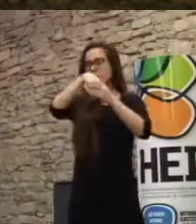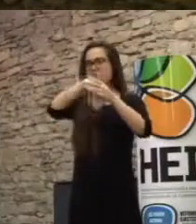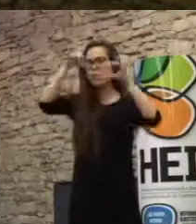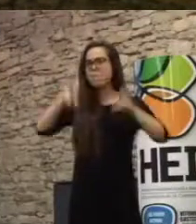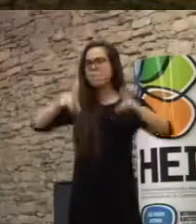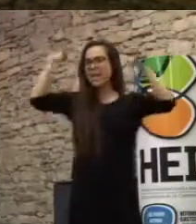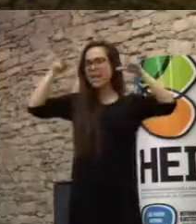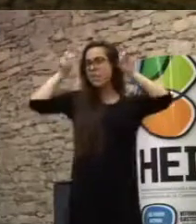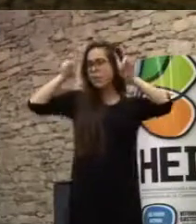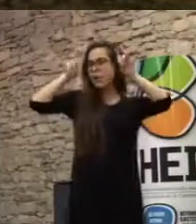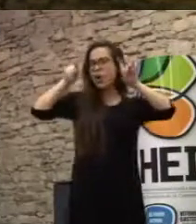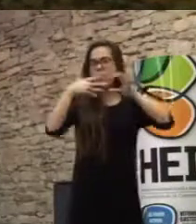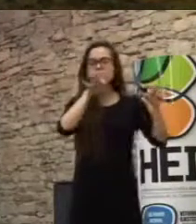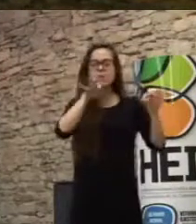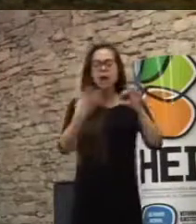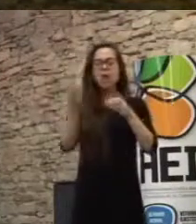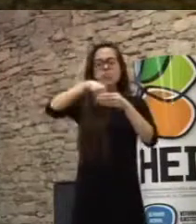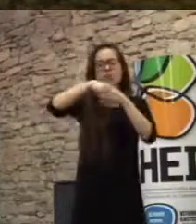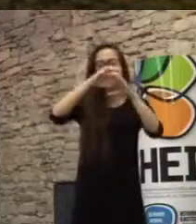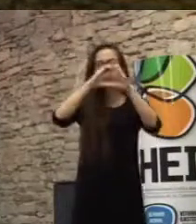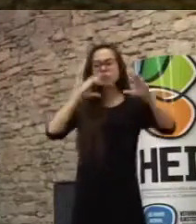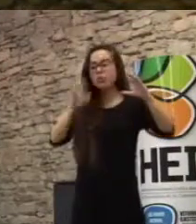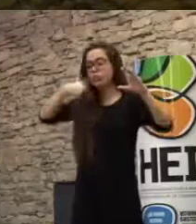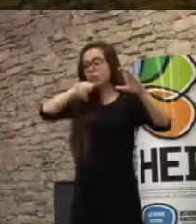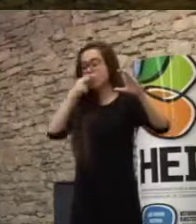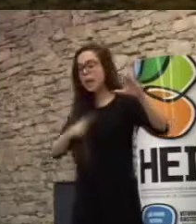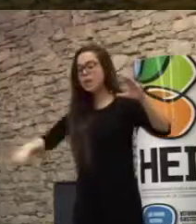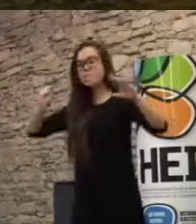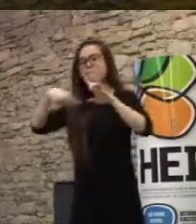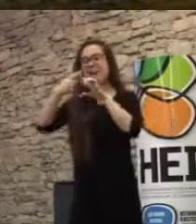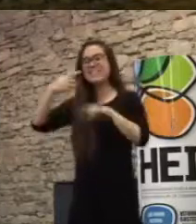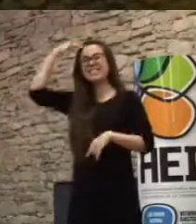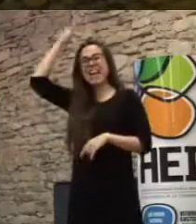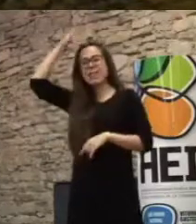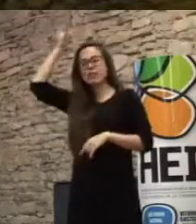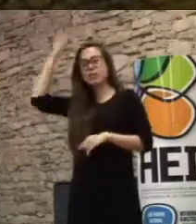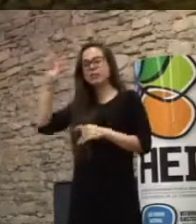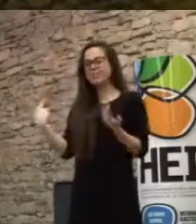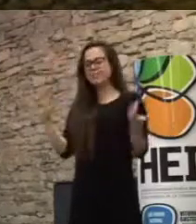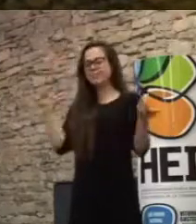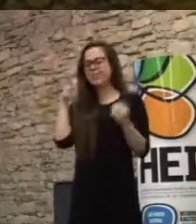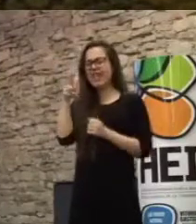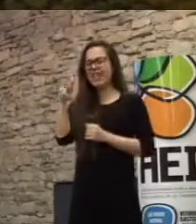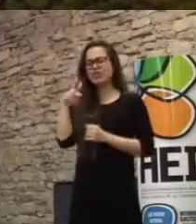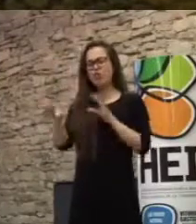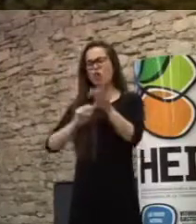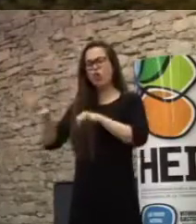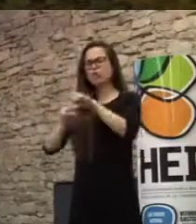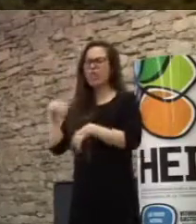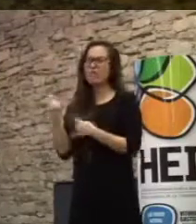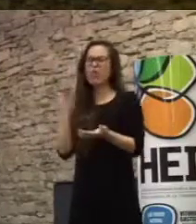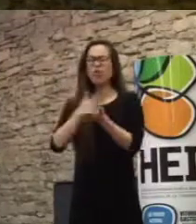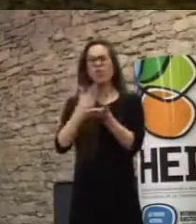educacional con la cual enseñamos a los niños niñas y adolescentes los derechos y deberes del consumidor porque en clase es un poco peñazo esto